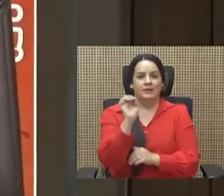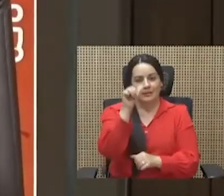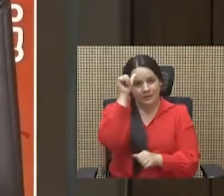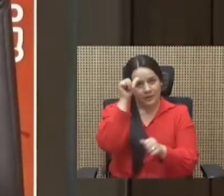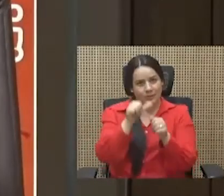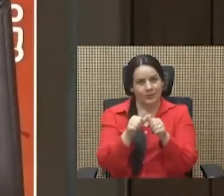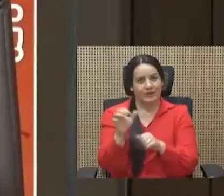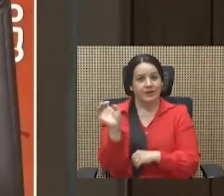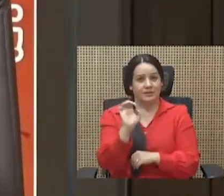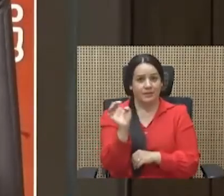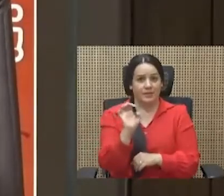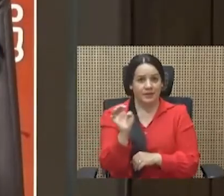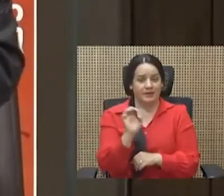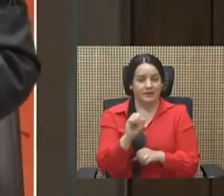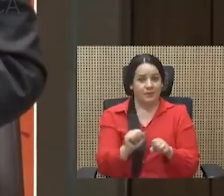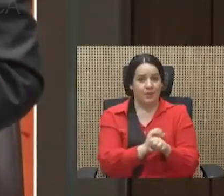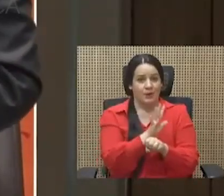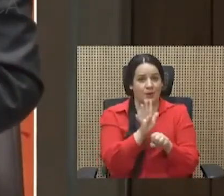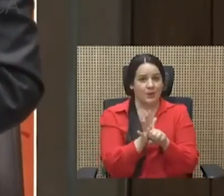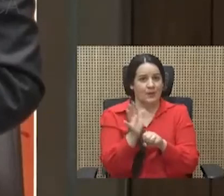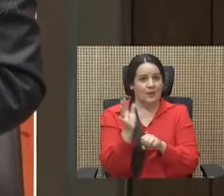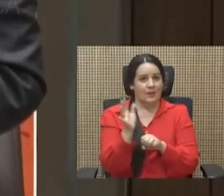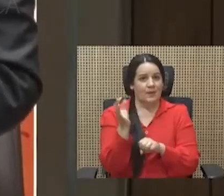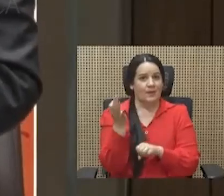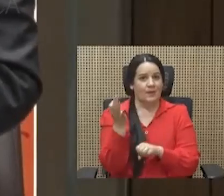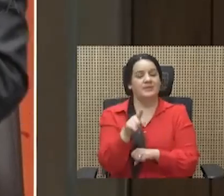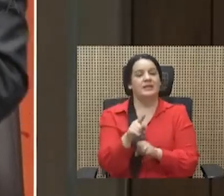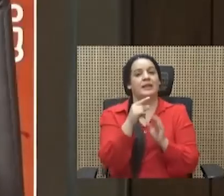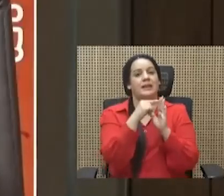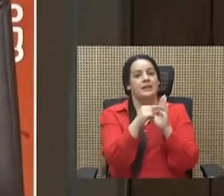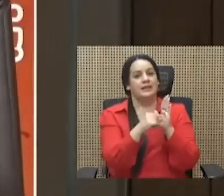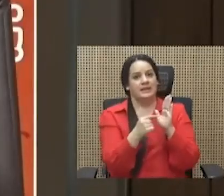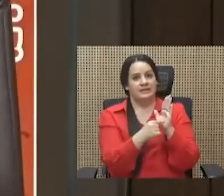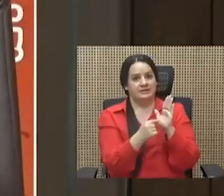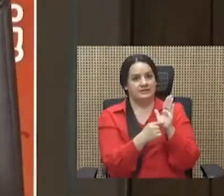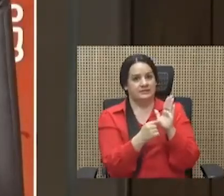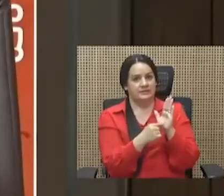las cláusulas de escape no estaban bien diseñadas. Y